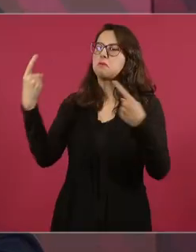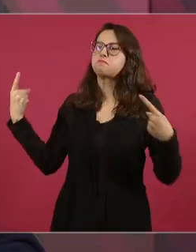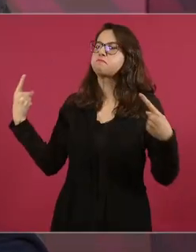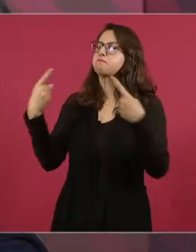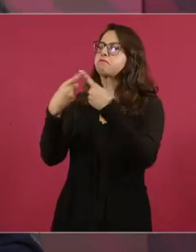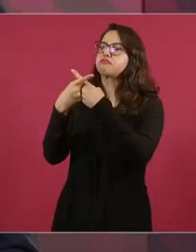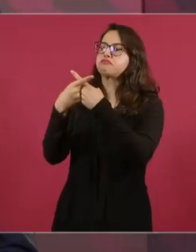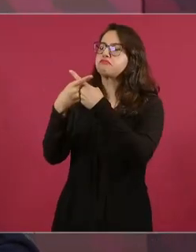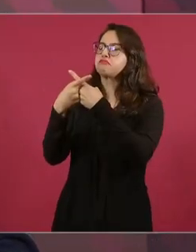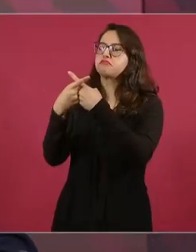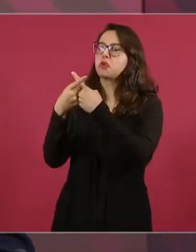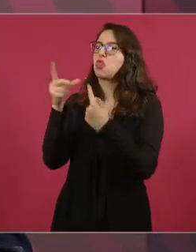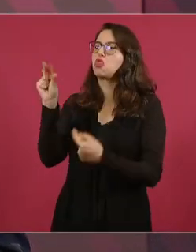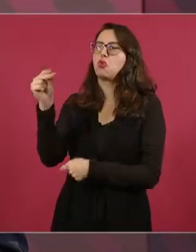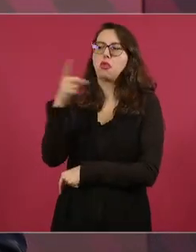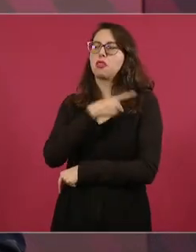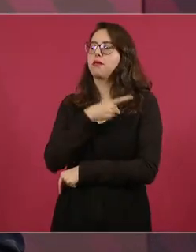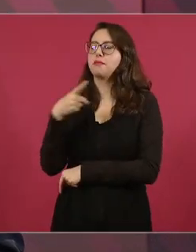de la Defensa.